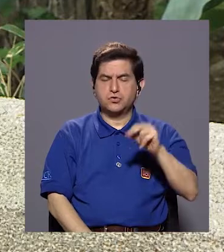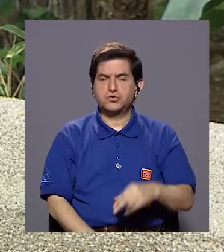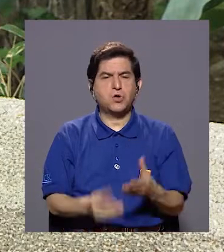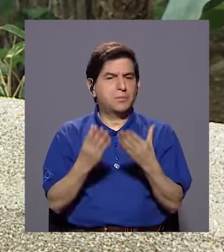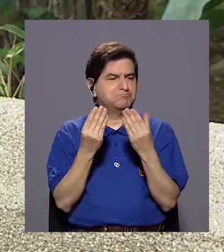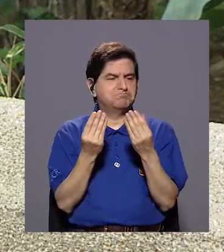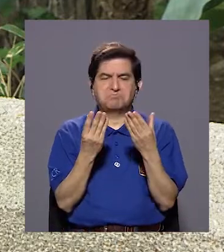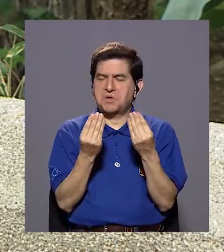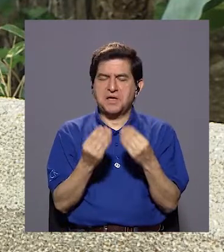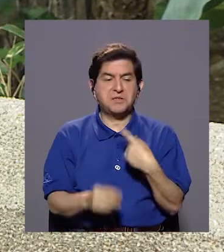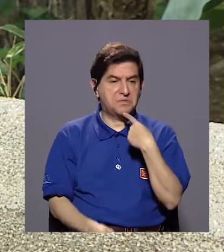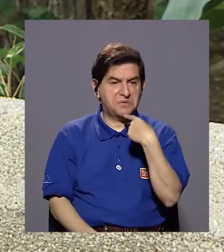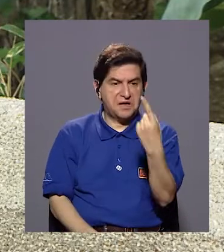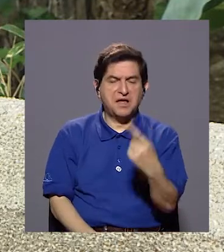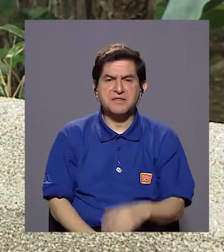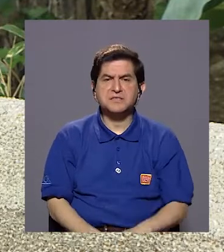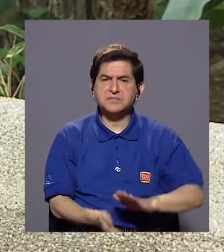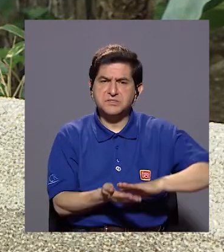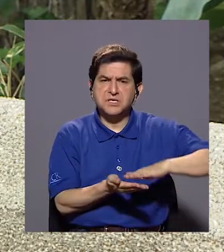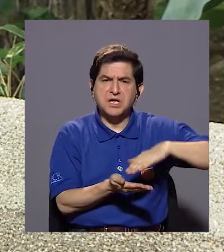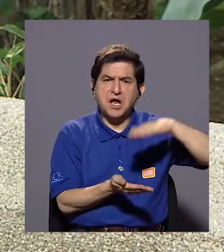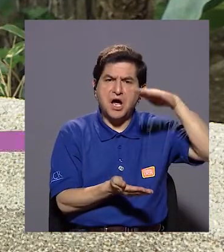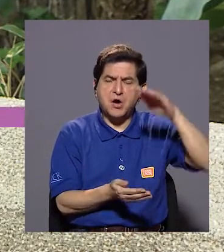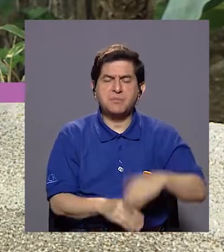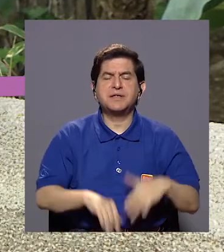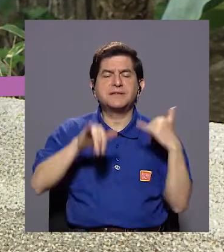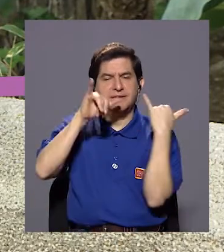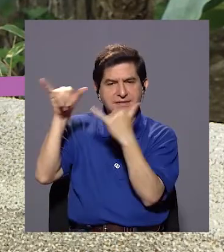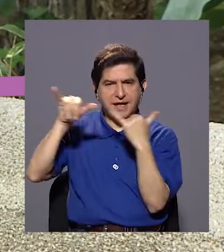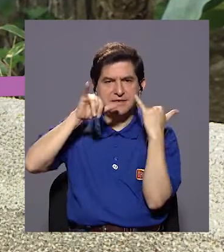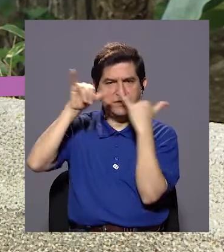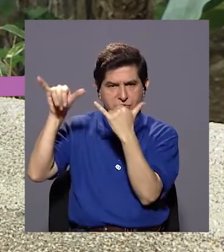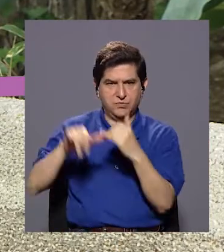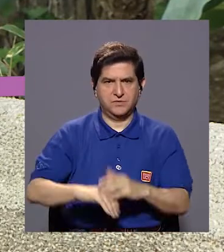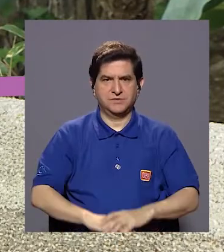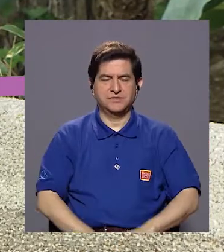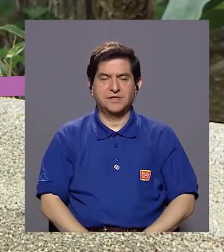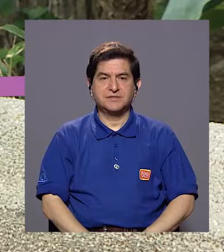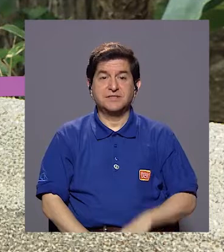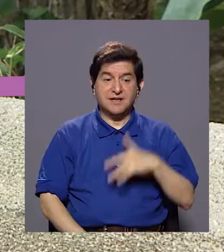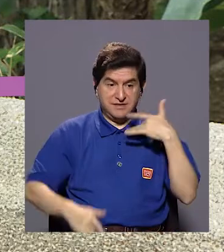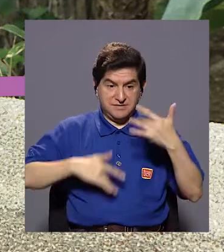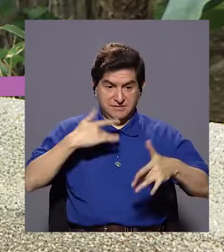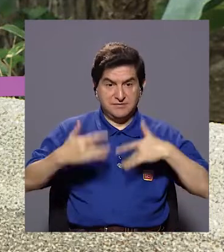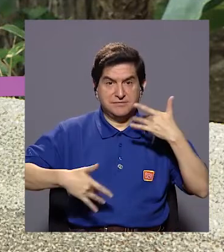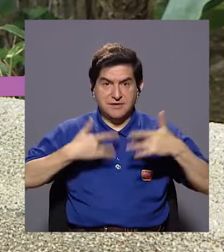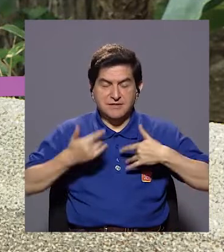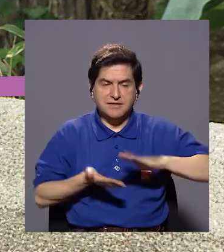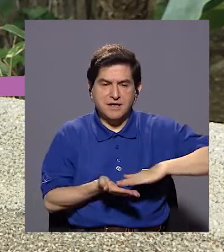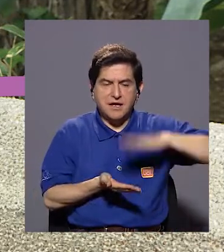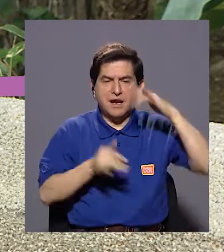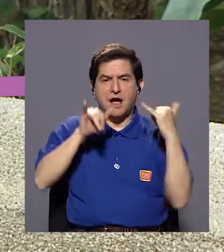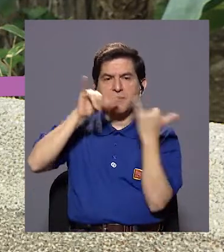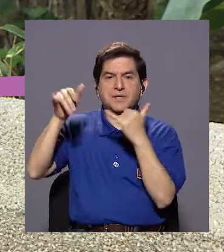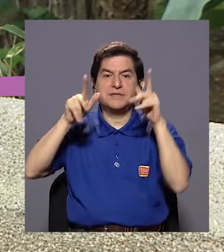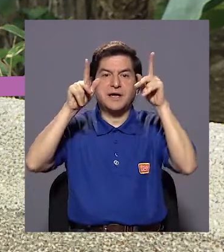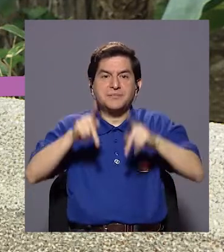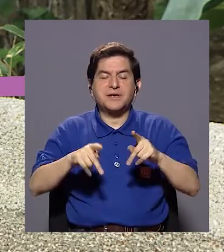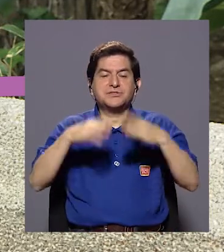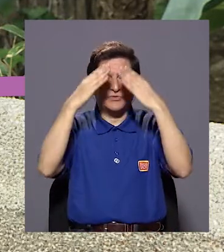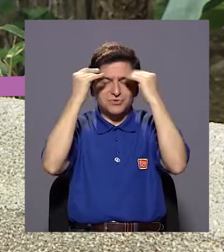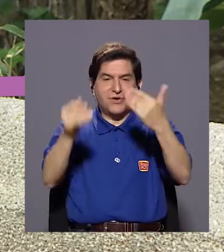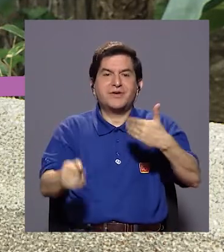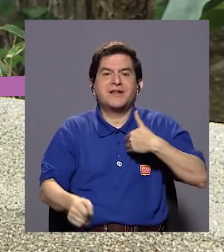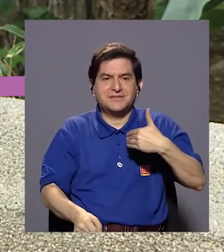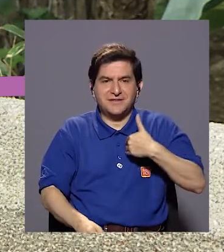temor a decir que han aumentado, digamos, las denuncias, porque más bien sentimos que al aumentar las denuncias es porque la gente se ha informado. Y se